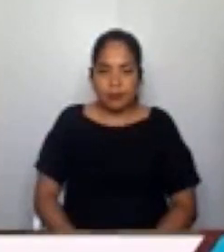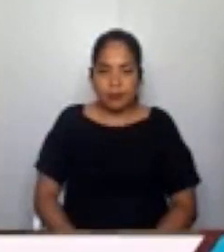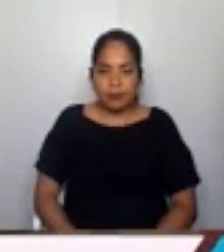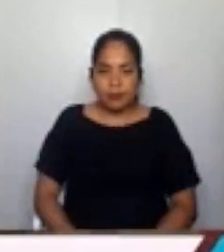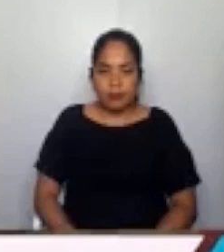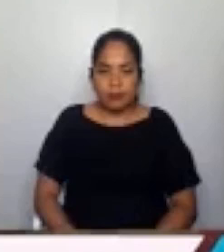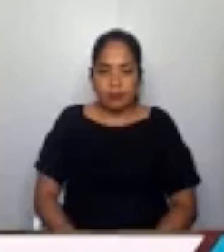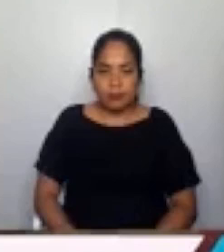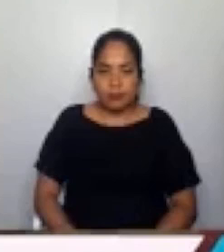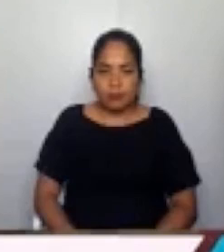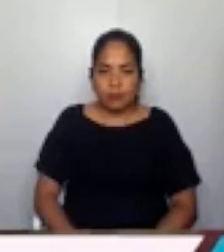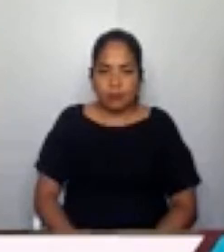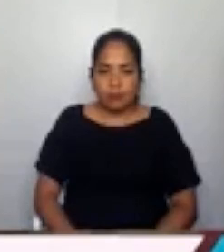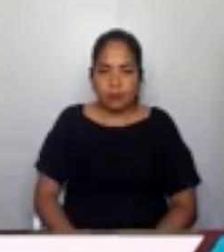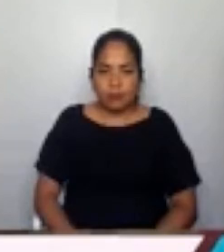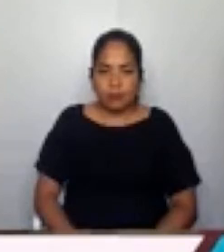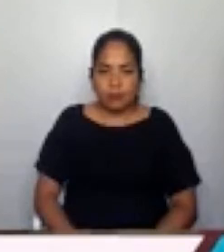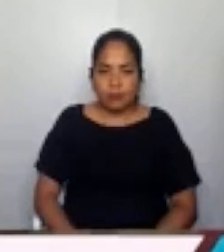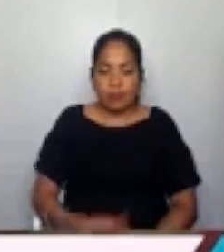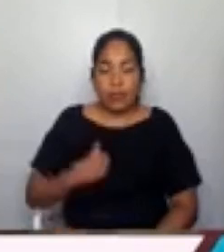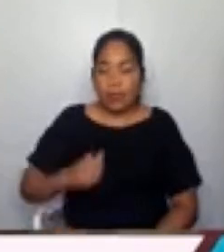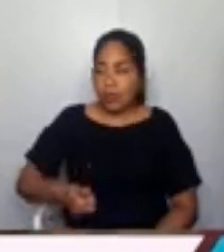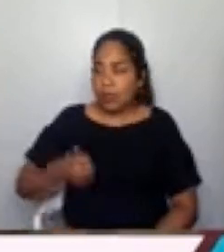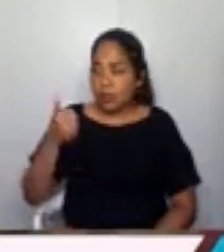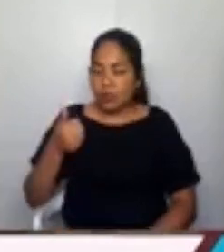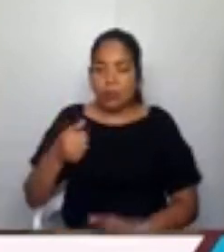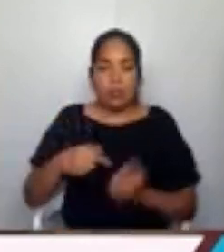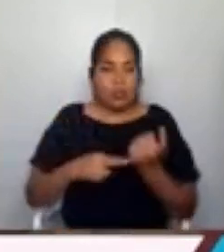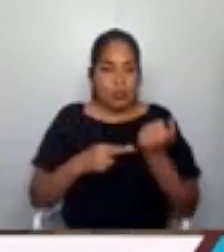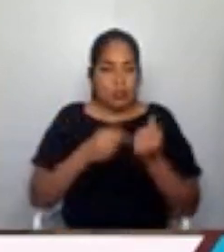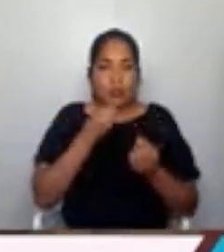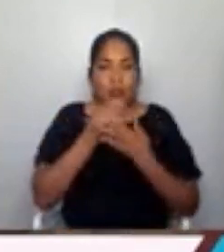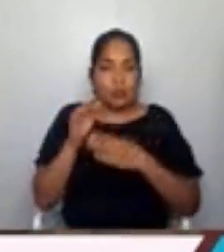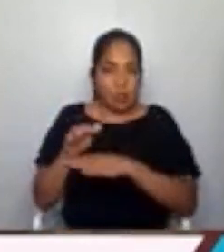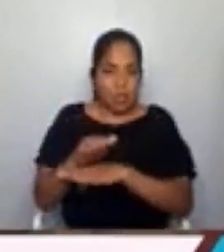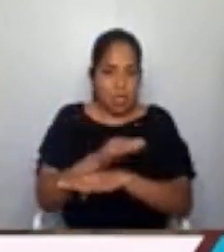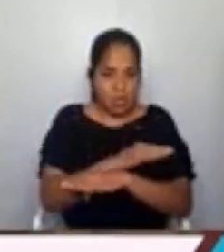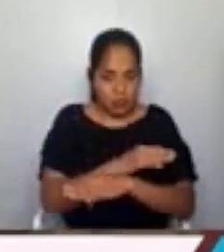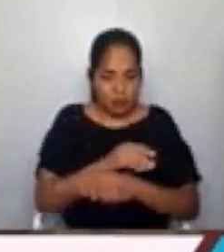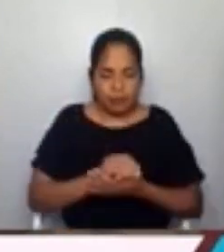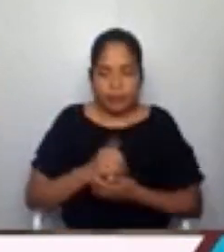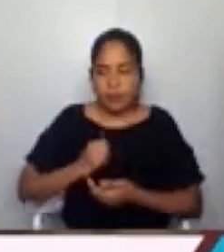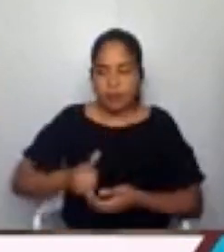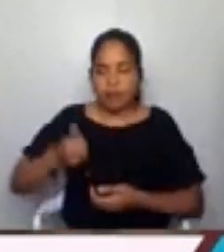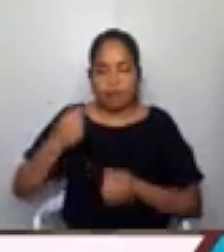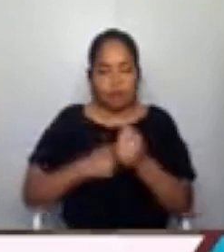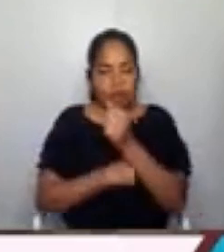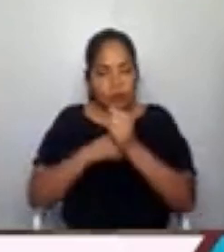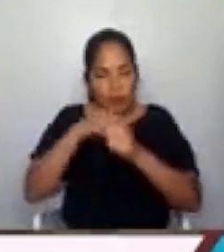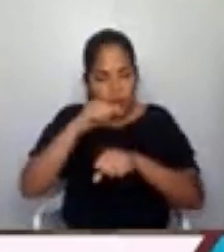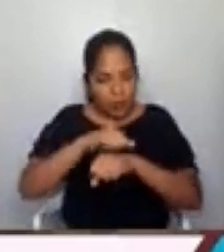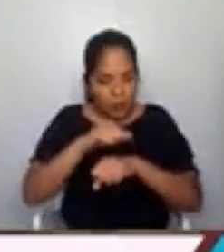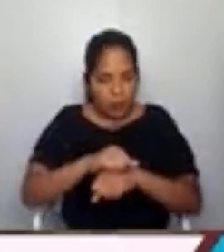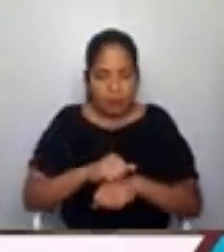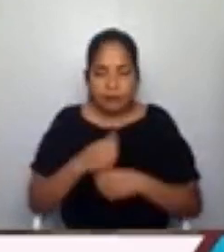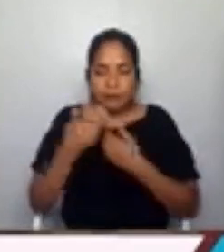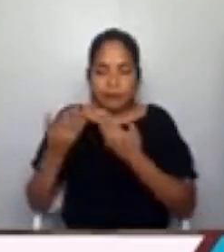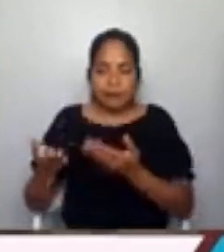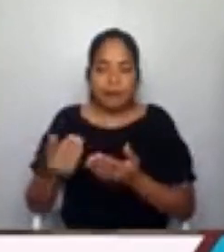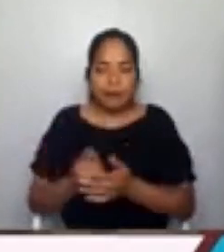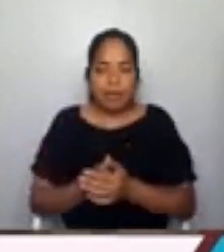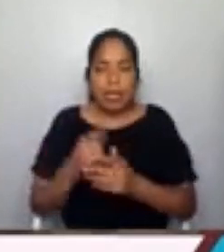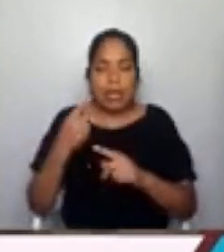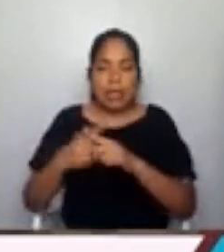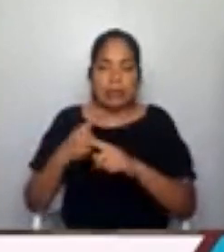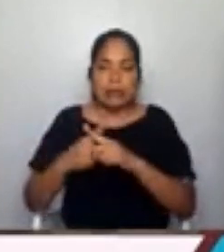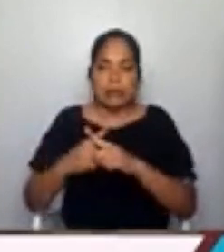Señor alcalde, señores regidores, buenas tardes. Señor alcalde de Puente Piedra, señor exalcalde de Puente